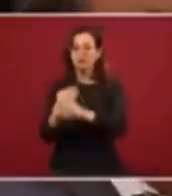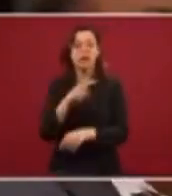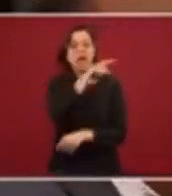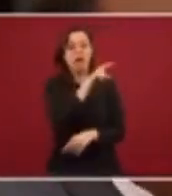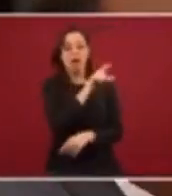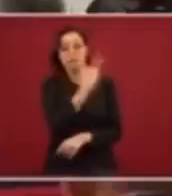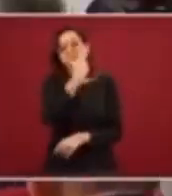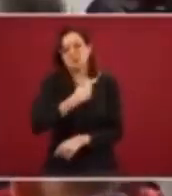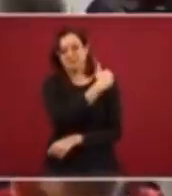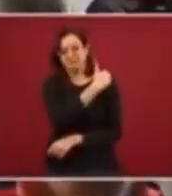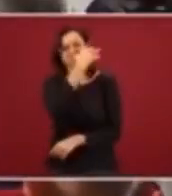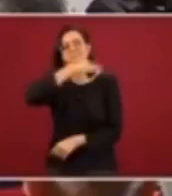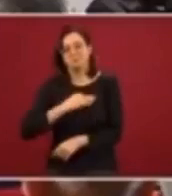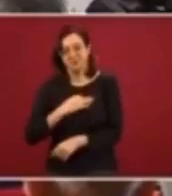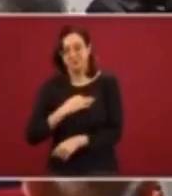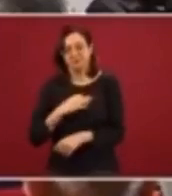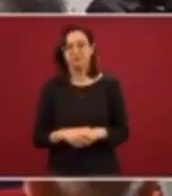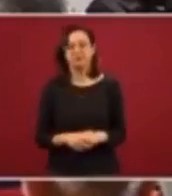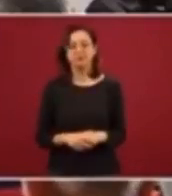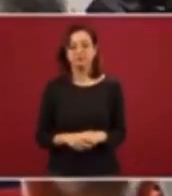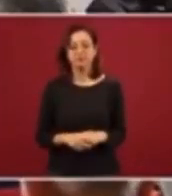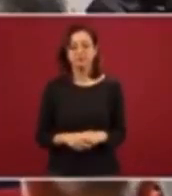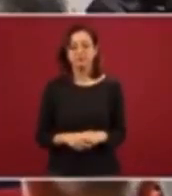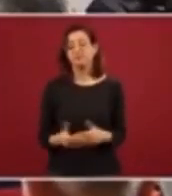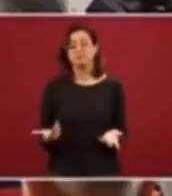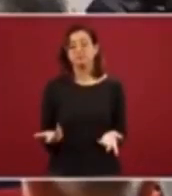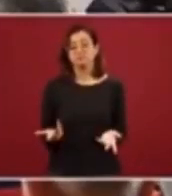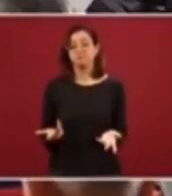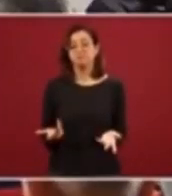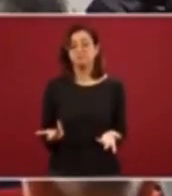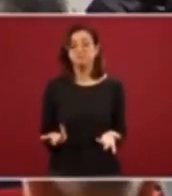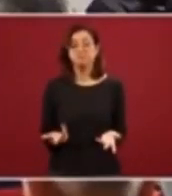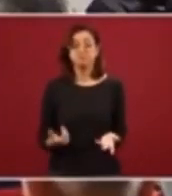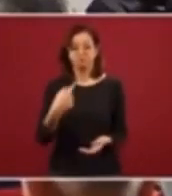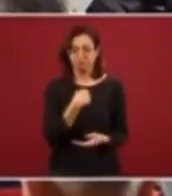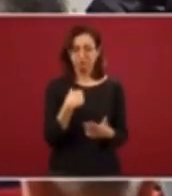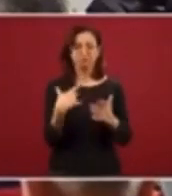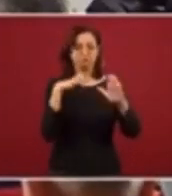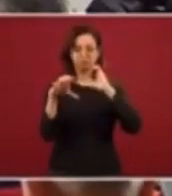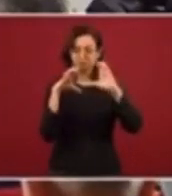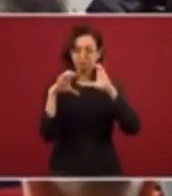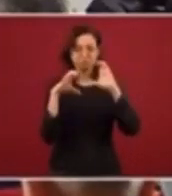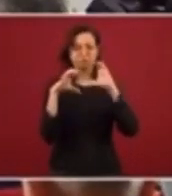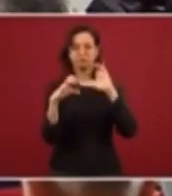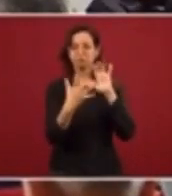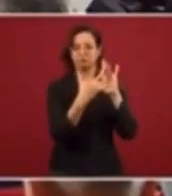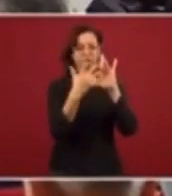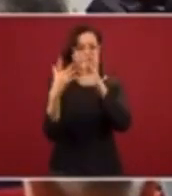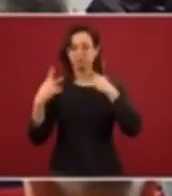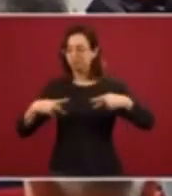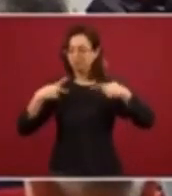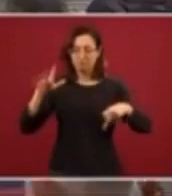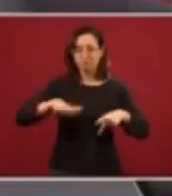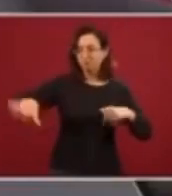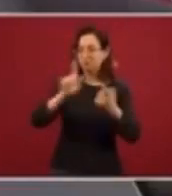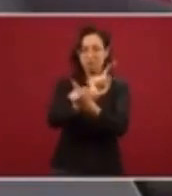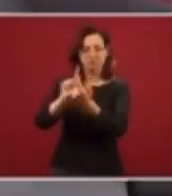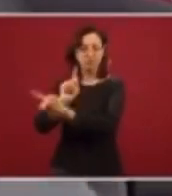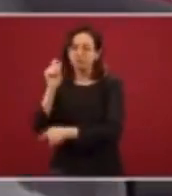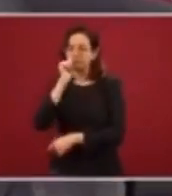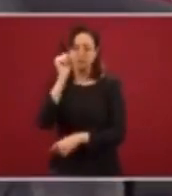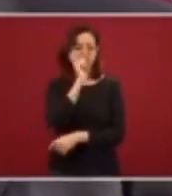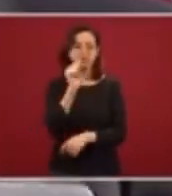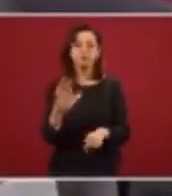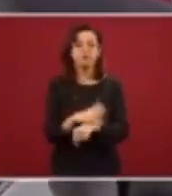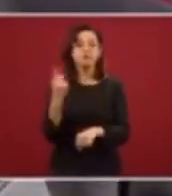Él me va a decir, Juan, desde luego, yo voy a estar en comunicación con la gente, porque